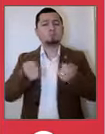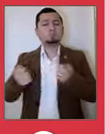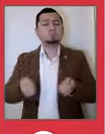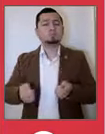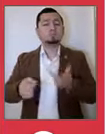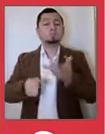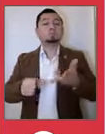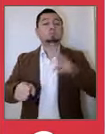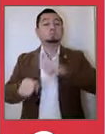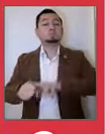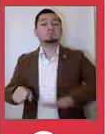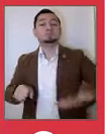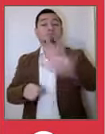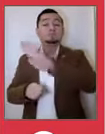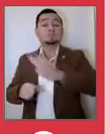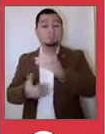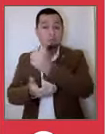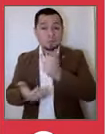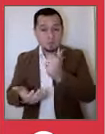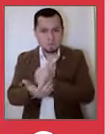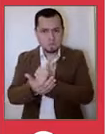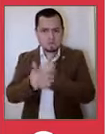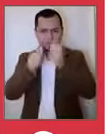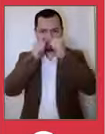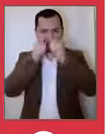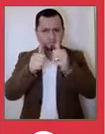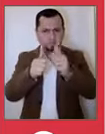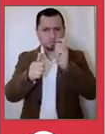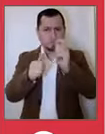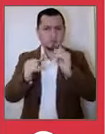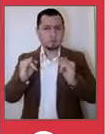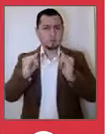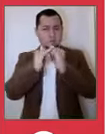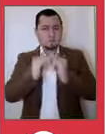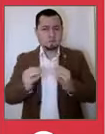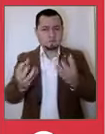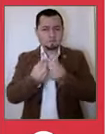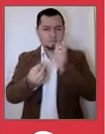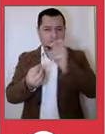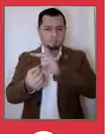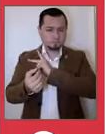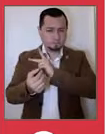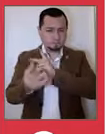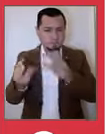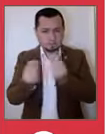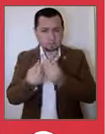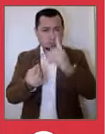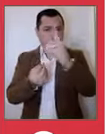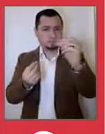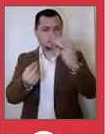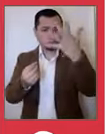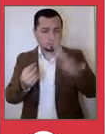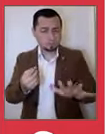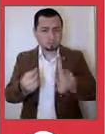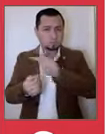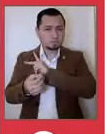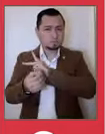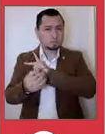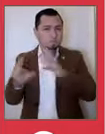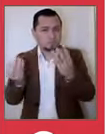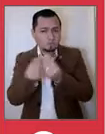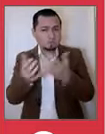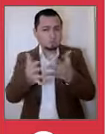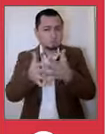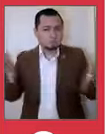ocupación hospitalaria en la ciudad por las distintas instituciones el hospital general regional 110 es el que concentra el mayor